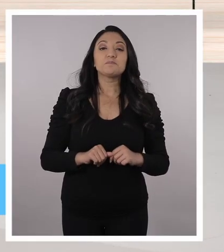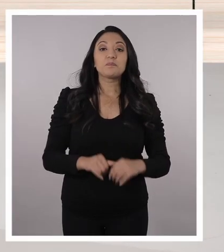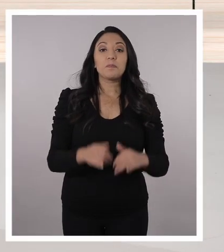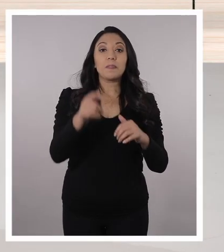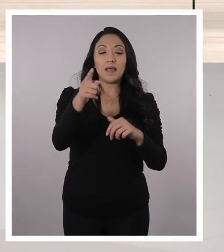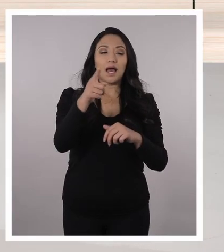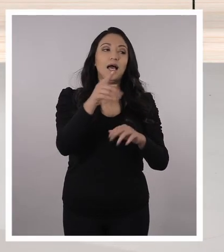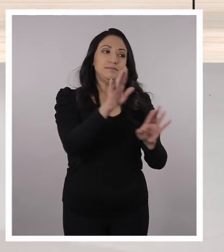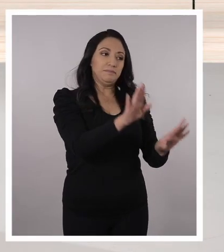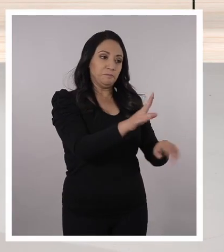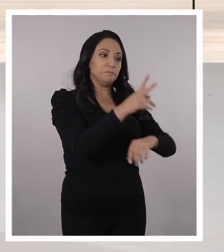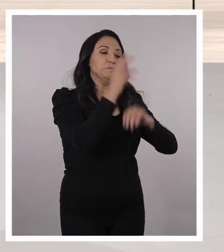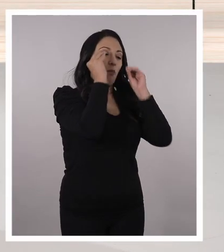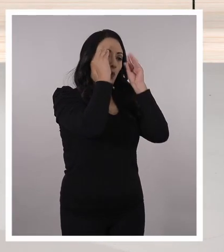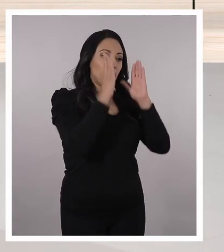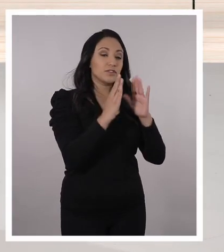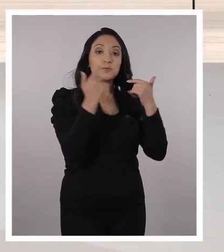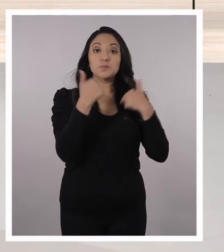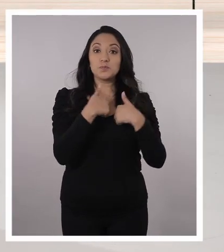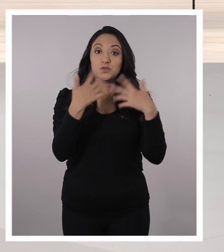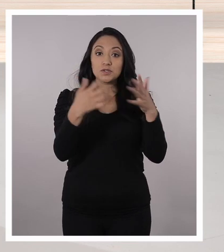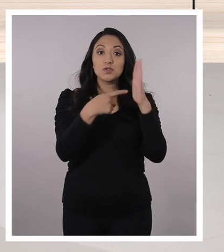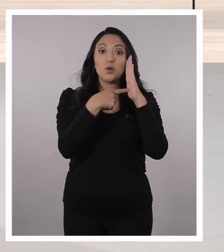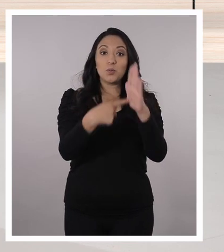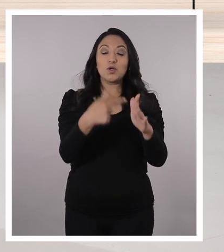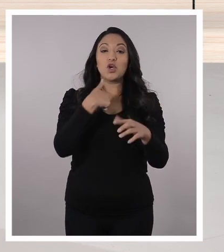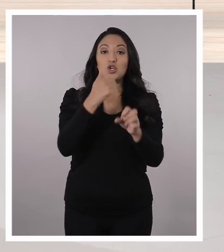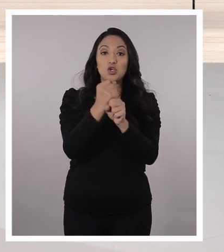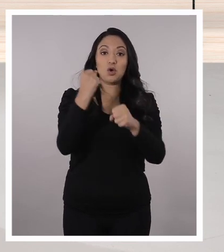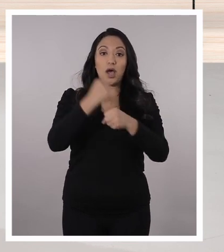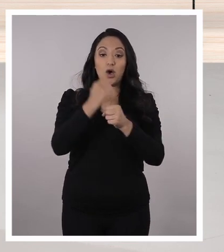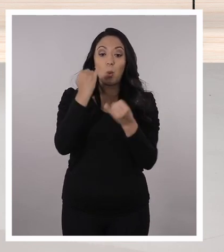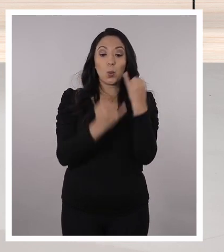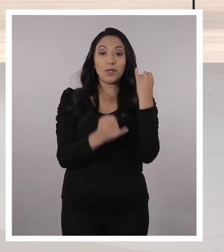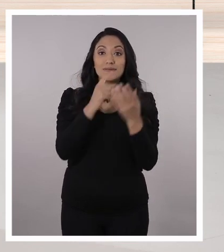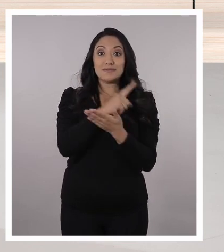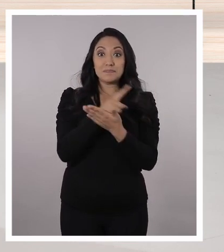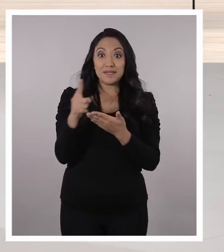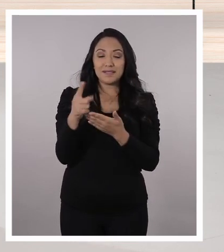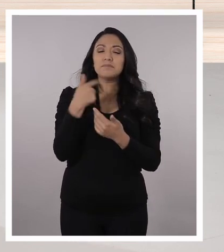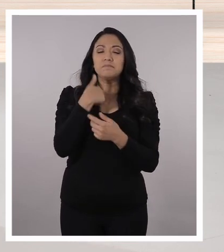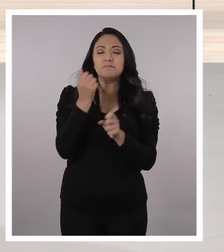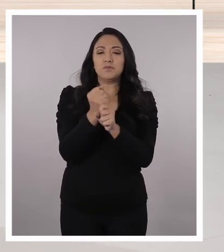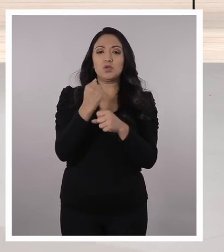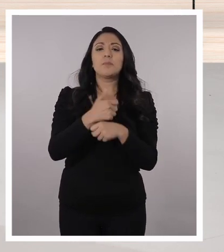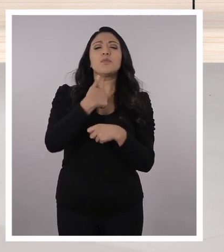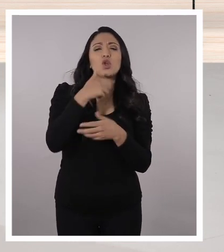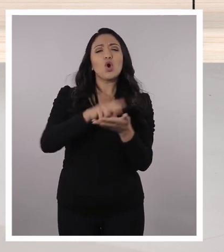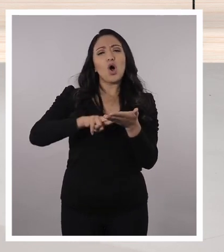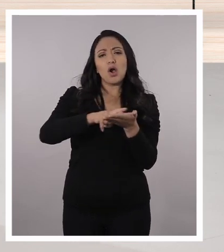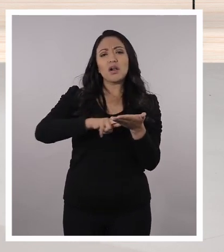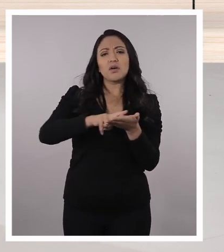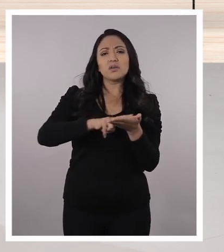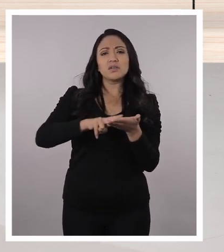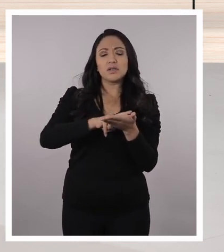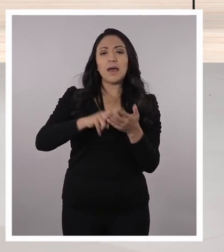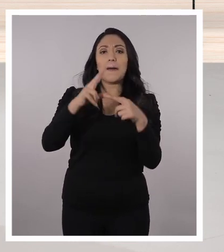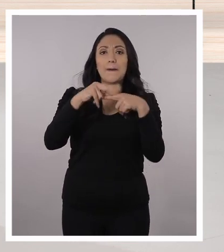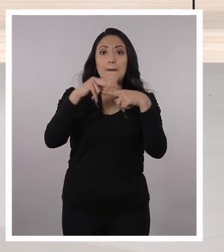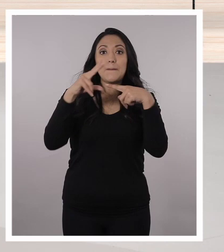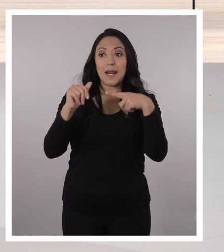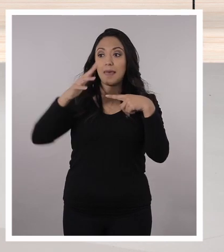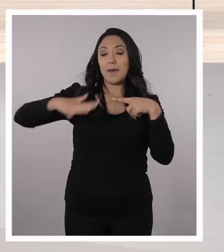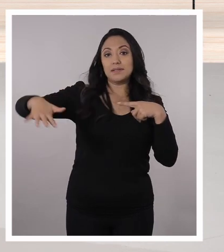Chicos y chicas y profe, yo quería mostrarles esto que hice el fin de semana. Le cuento que me reuní con